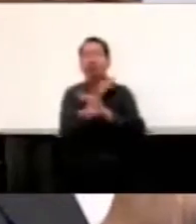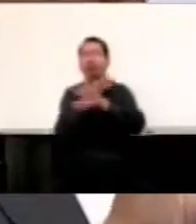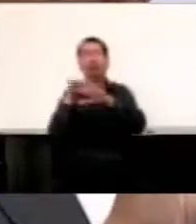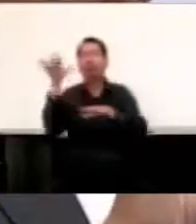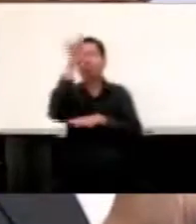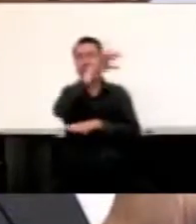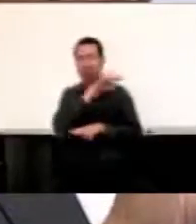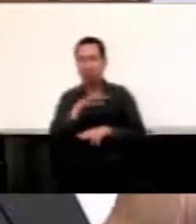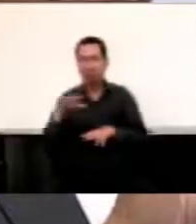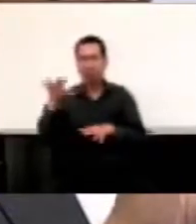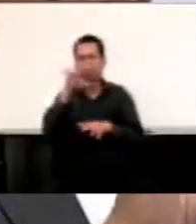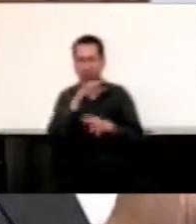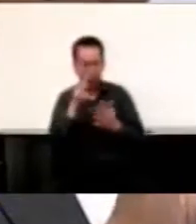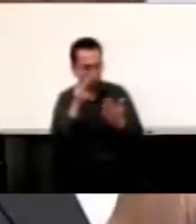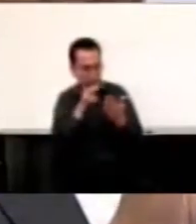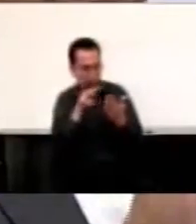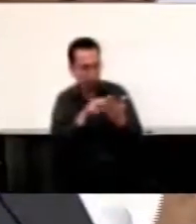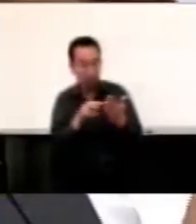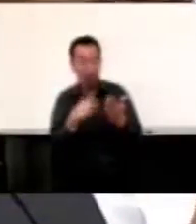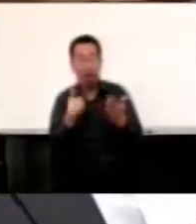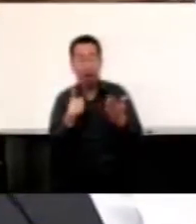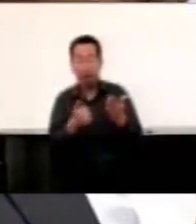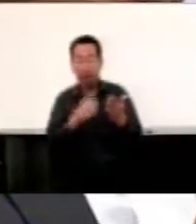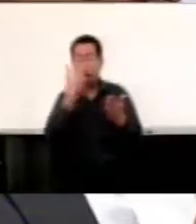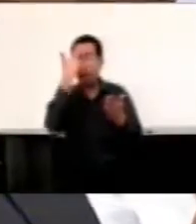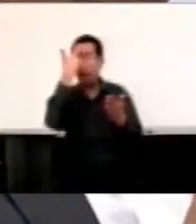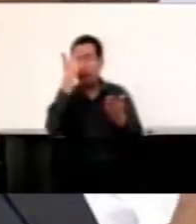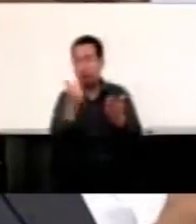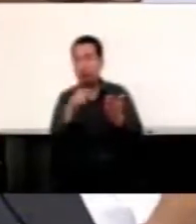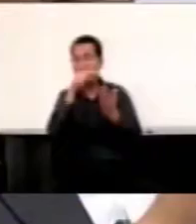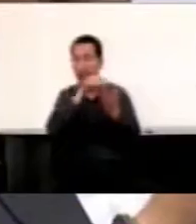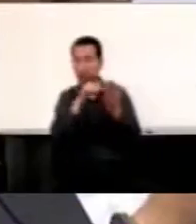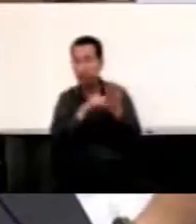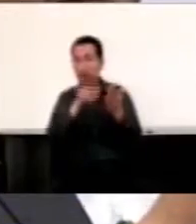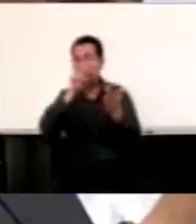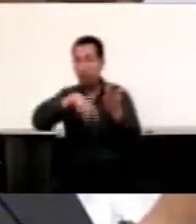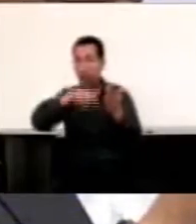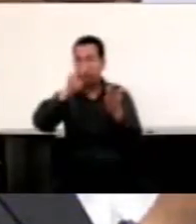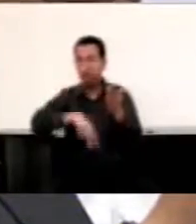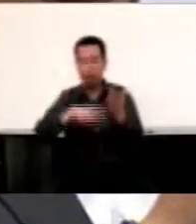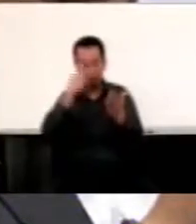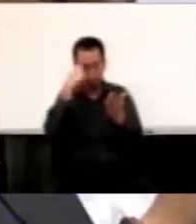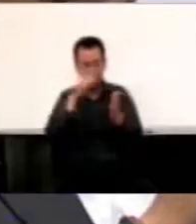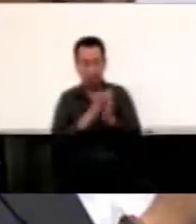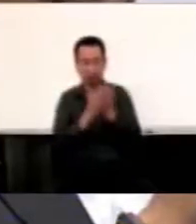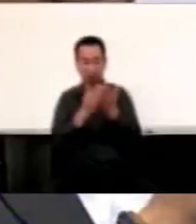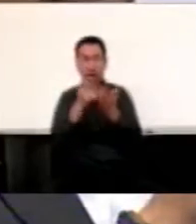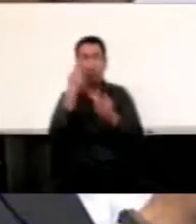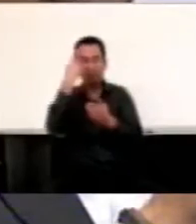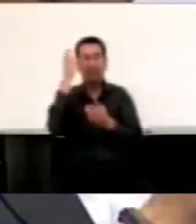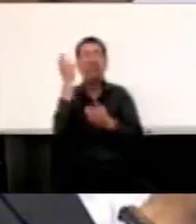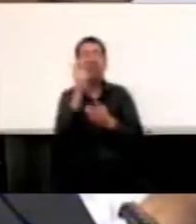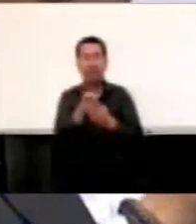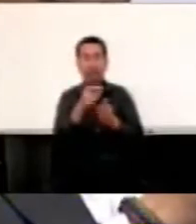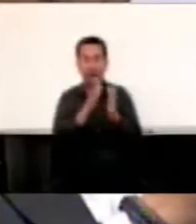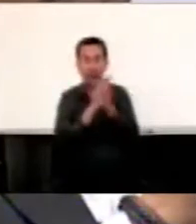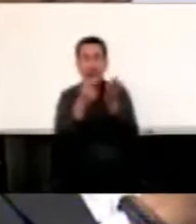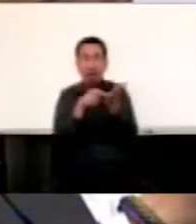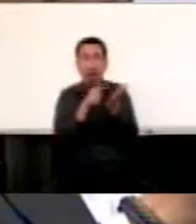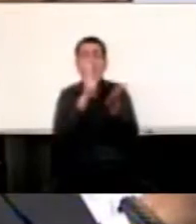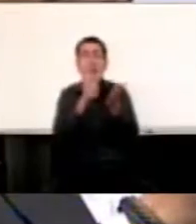todos estos temas, todos estos escenarios que se van presentando. Insisto, es una fuerte llamada de atención para